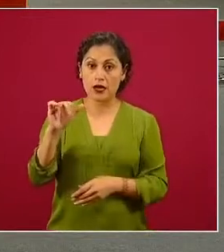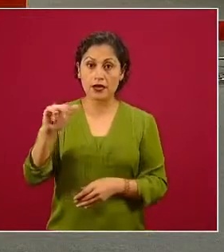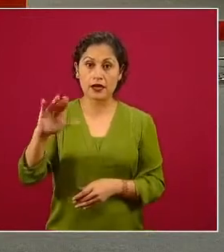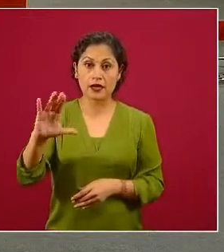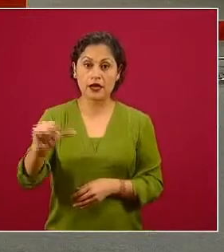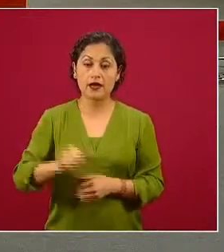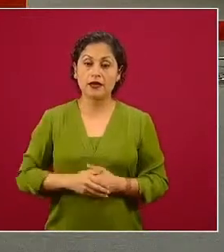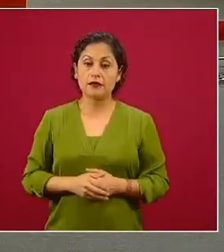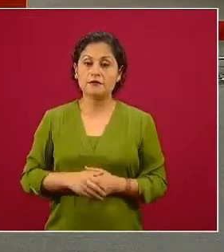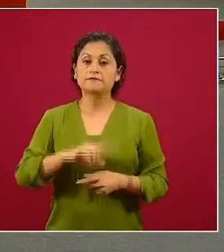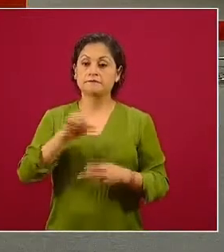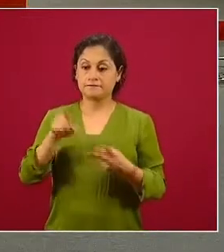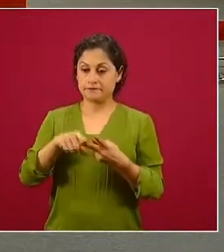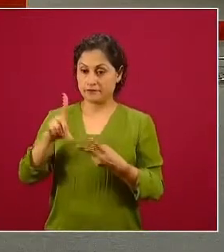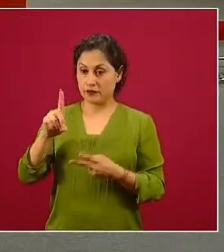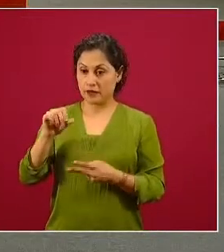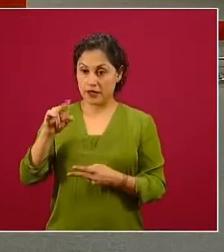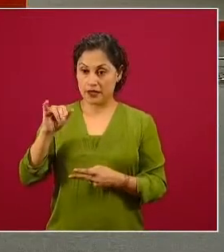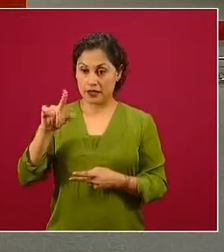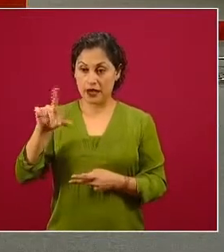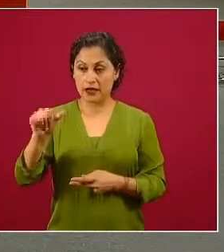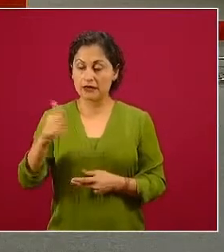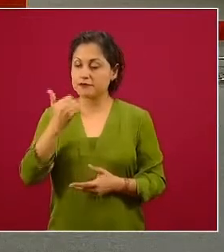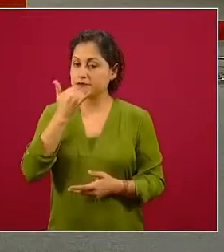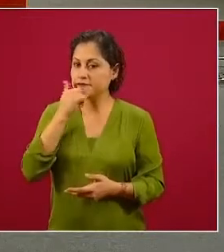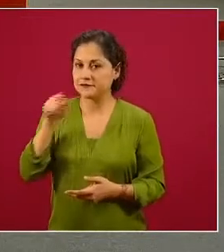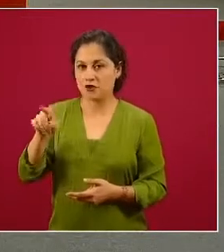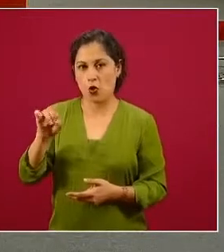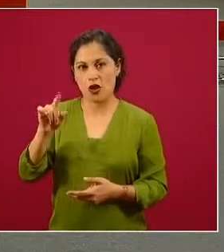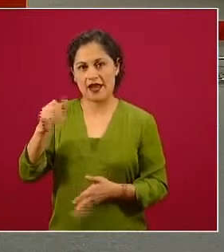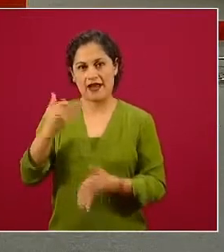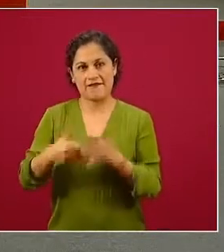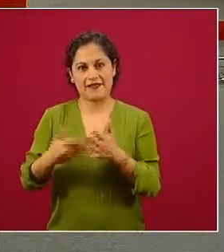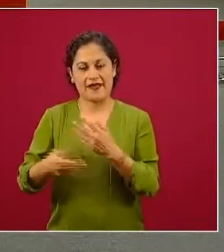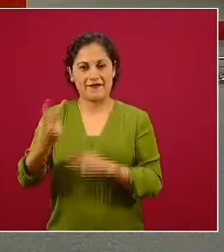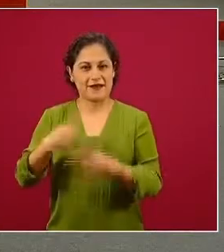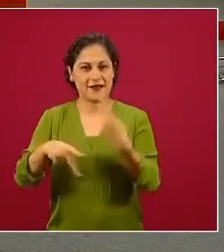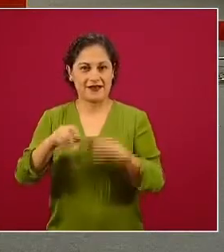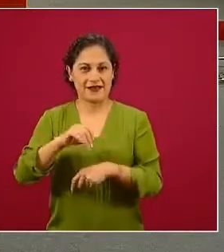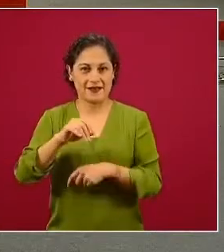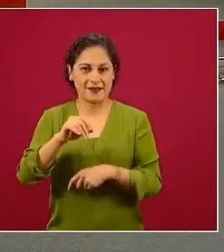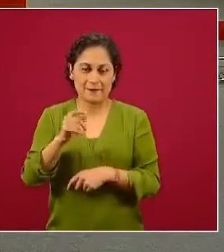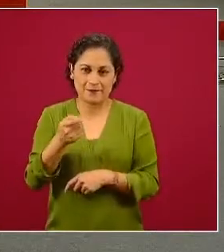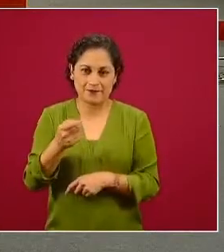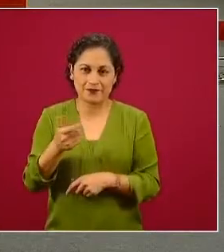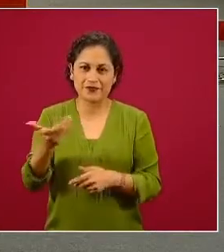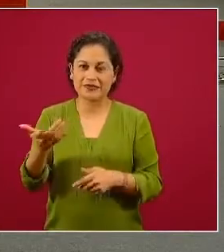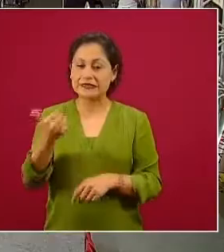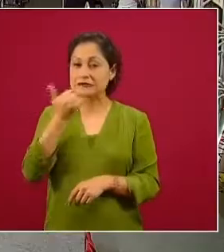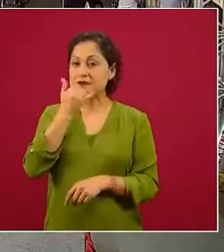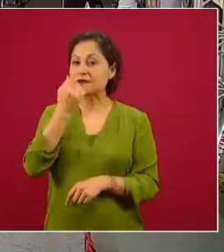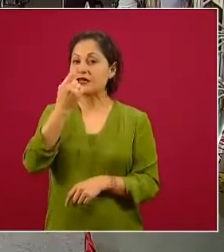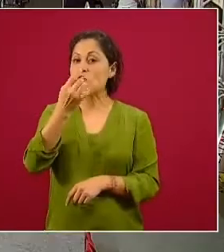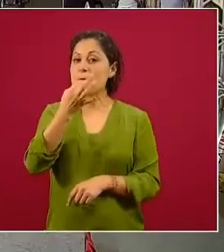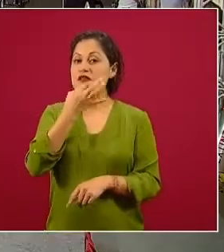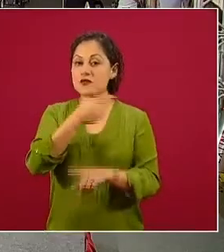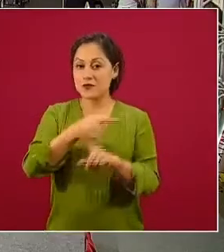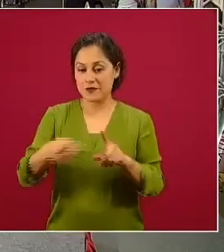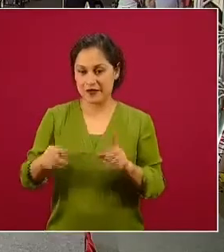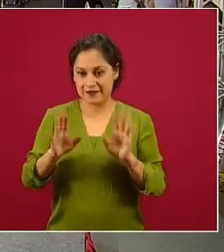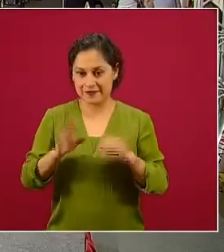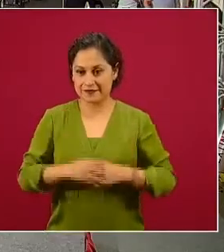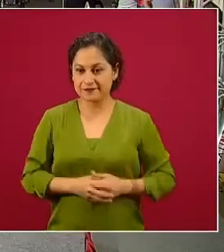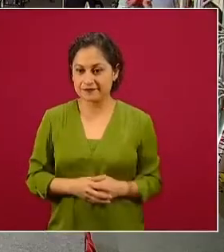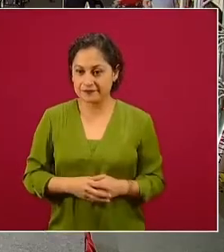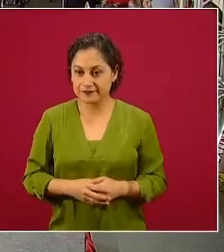Ya le habíamos dicho a Daniela, pero Olinka hace mucho que no venía. Dispensen. Y nos queda medio minuto, Carlos. Ok, Olinka